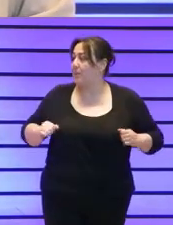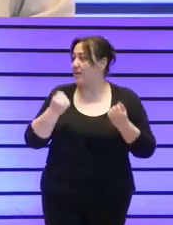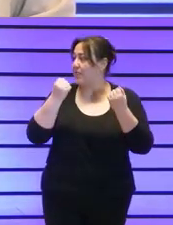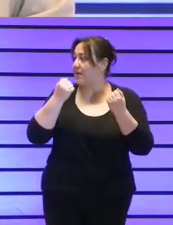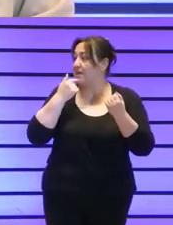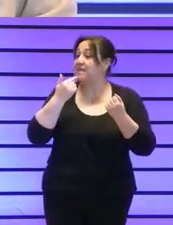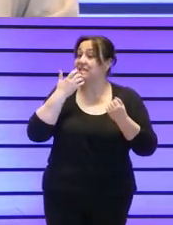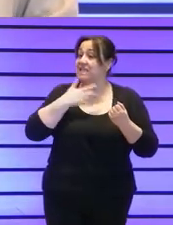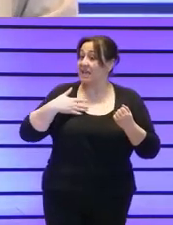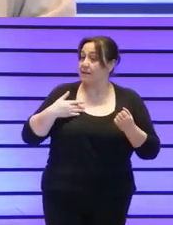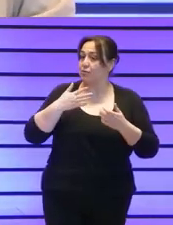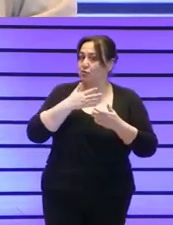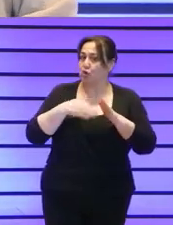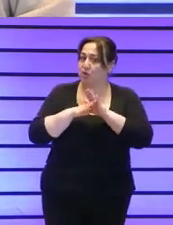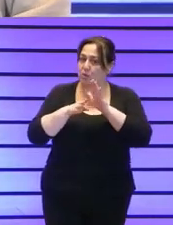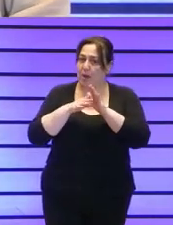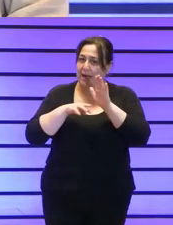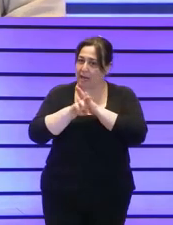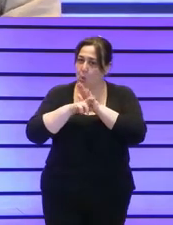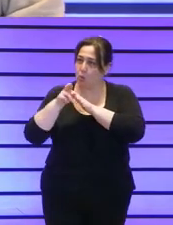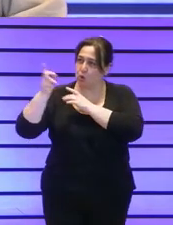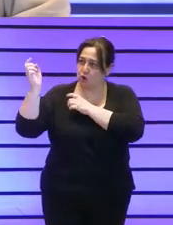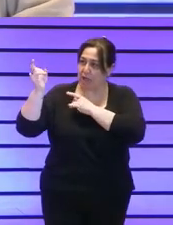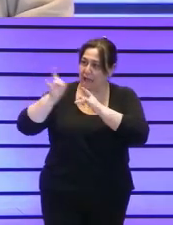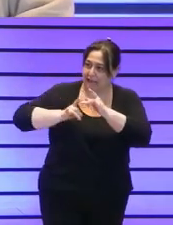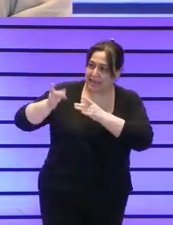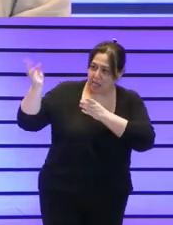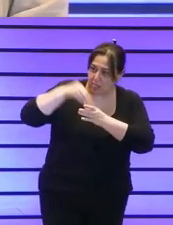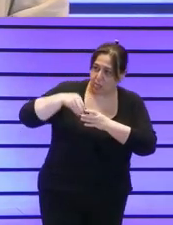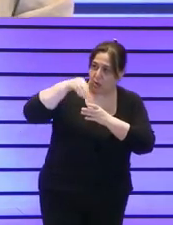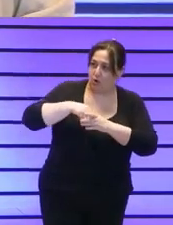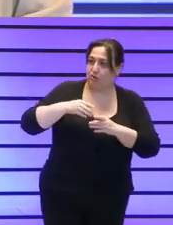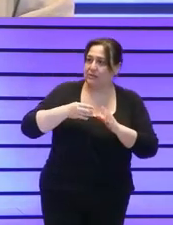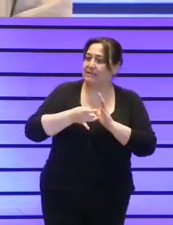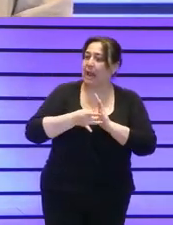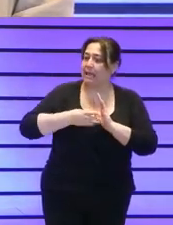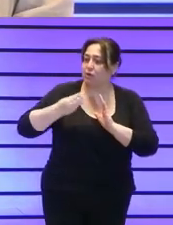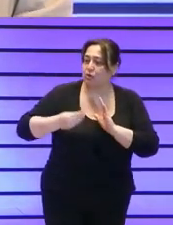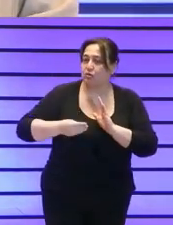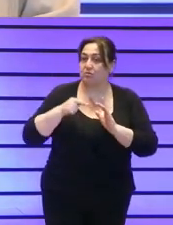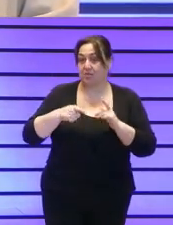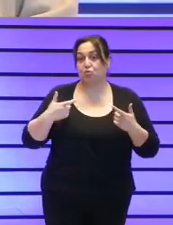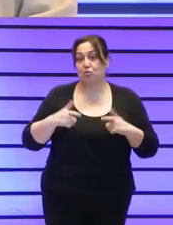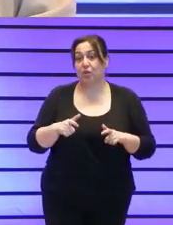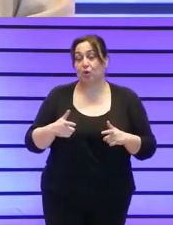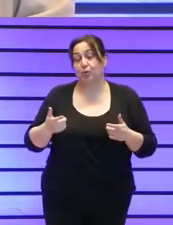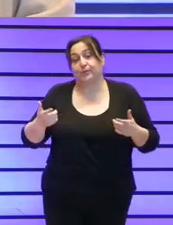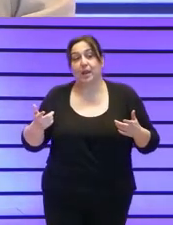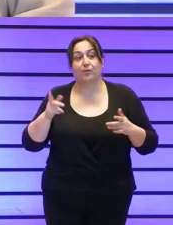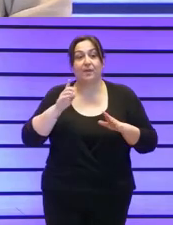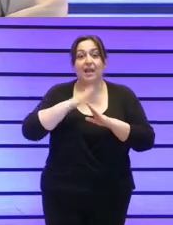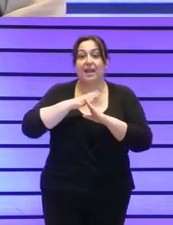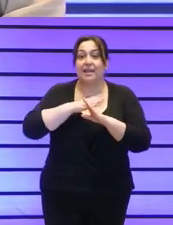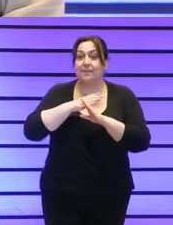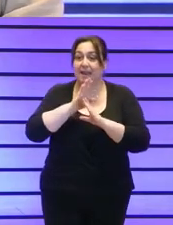seguir atrayendo recursos y talentos, sobre todo, ¿no? Este es un sector que, bueno, claro, el nivel de